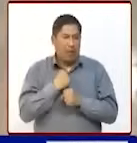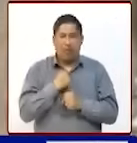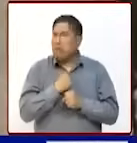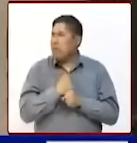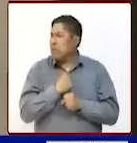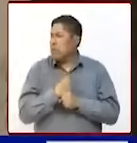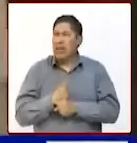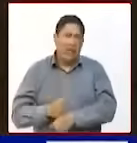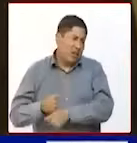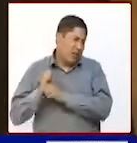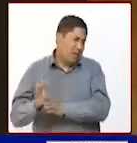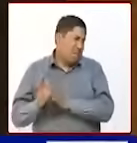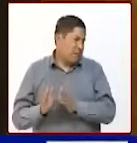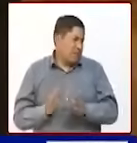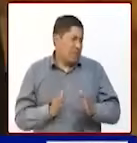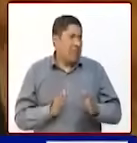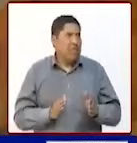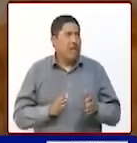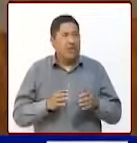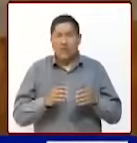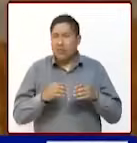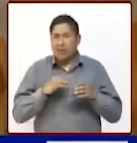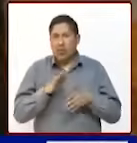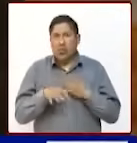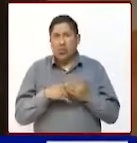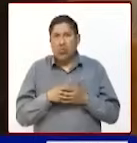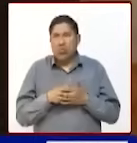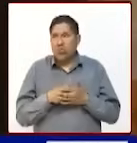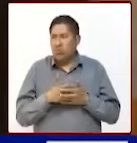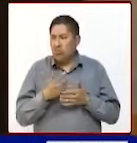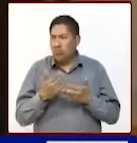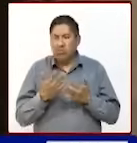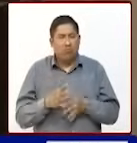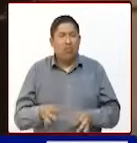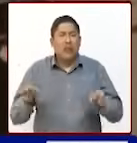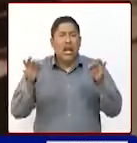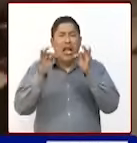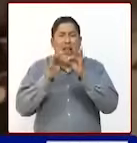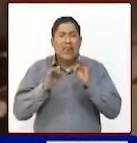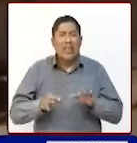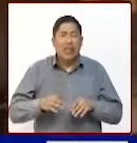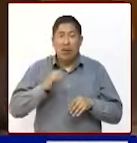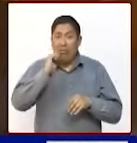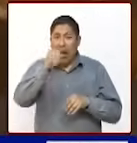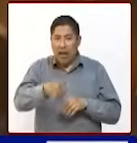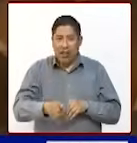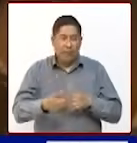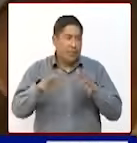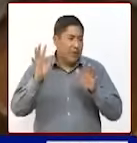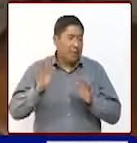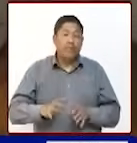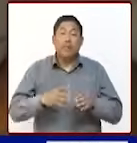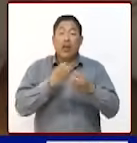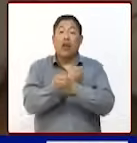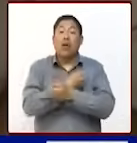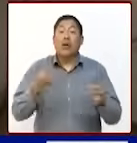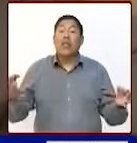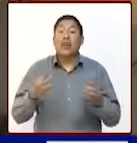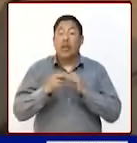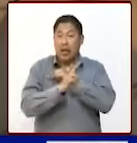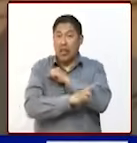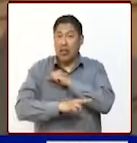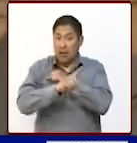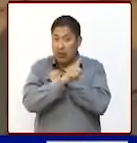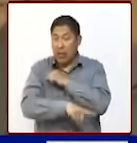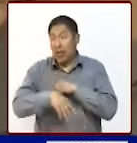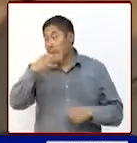tema logístico, ¿no? Porque ya no falta casi nada para que se dé el importante censo a nivel nacional. O la oficina nacional, que queda también